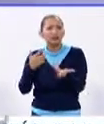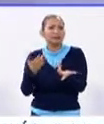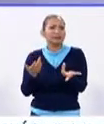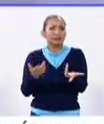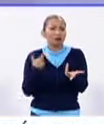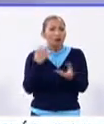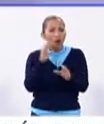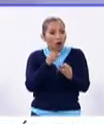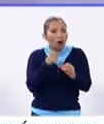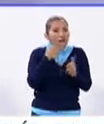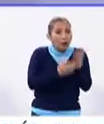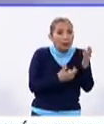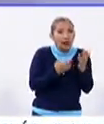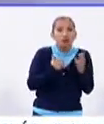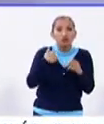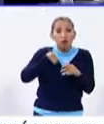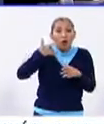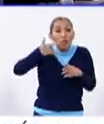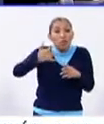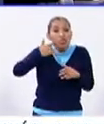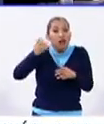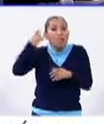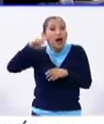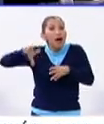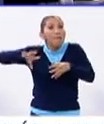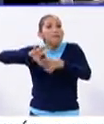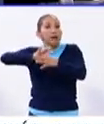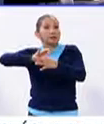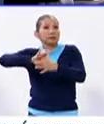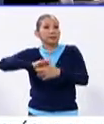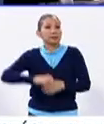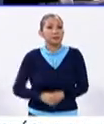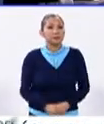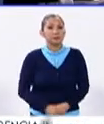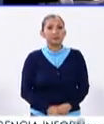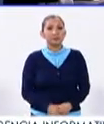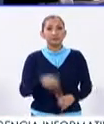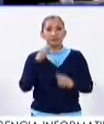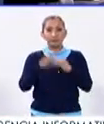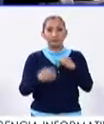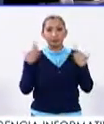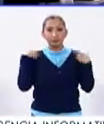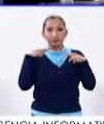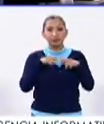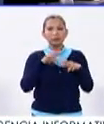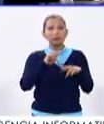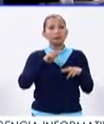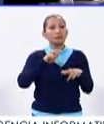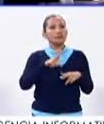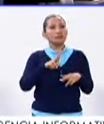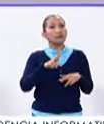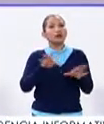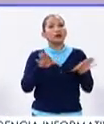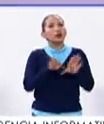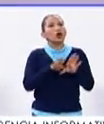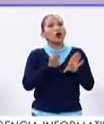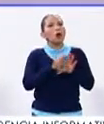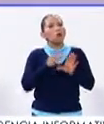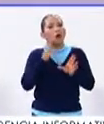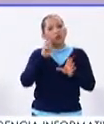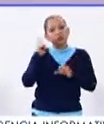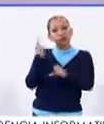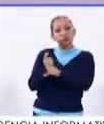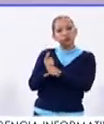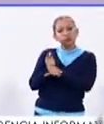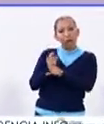digamos, reconstruyendo en todo el proceso de nuestra subjetividad. Claro. Finalmente, maestro Oscar, ¿cómo